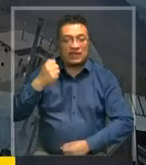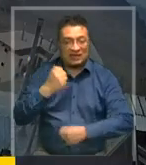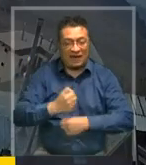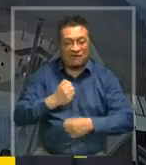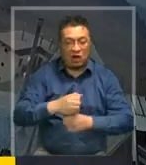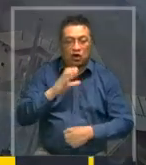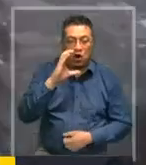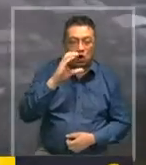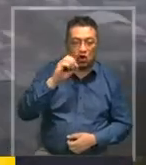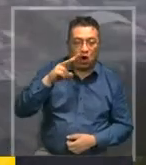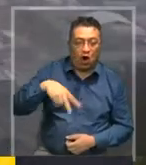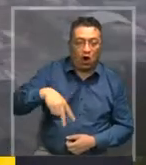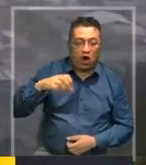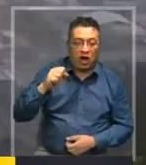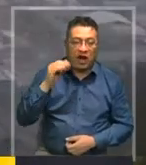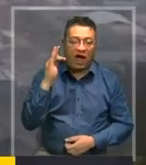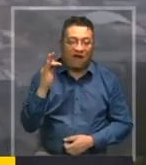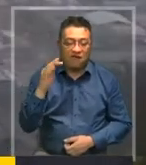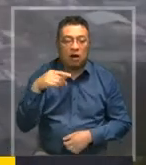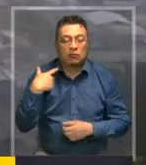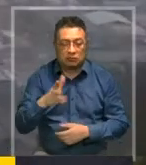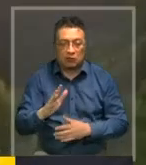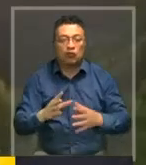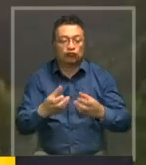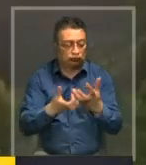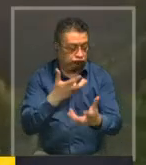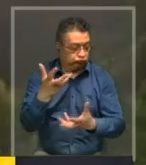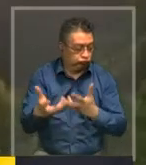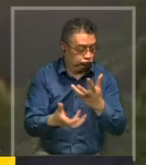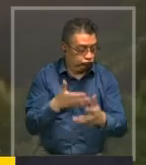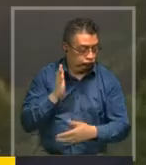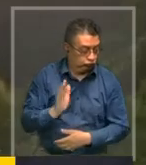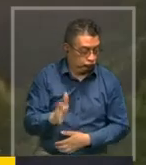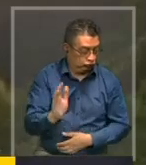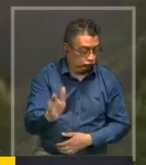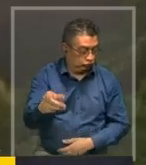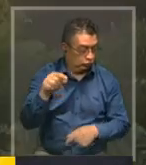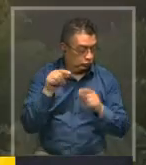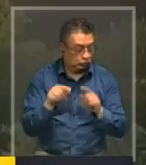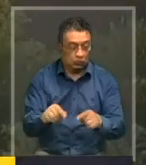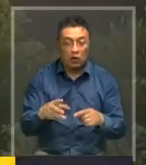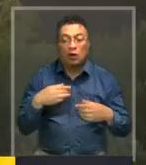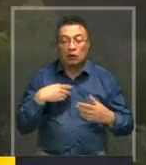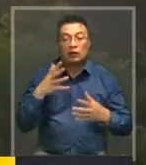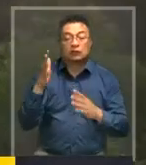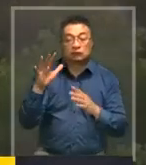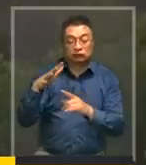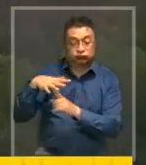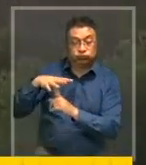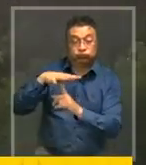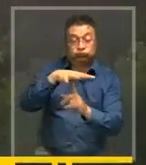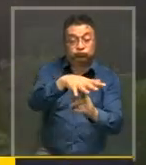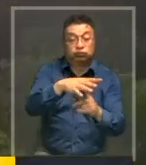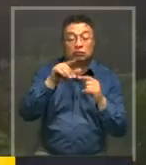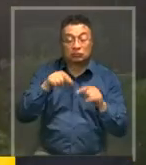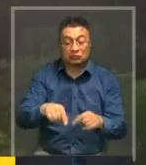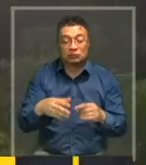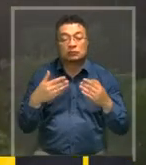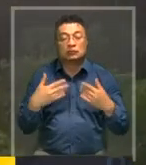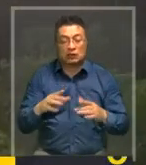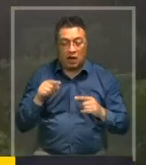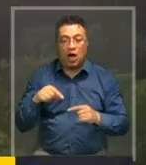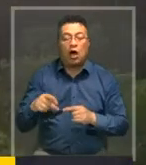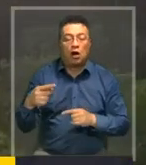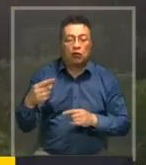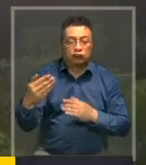poder extinguir los focos que quedan pendientes, porque nosotros lo que vemos ahí que quedan algunos que precisamente los helicópteros durante esta tarde han pasado por acá,